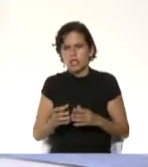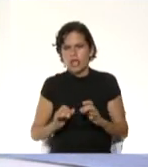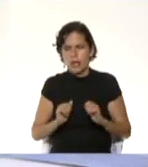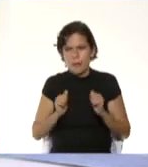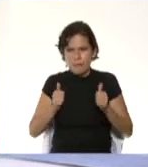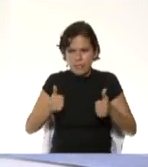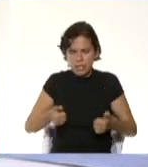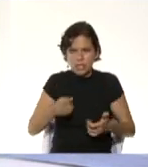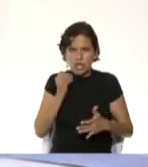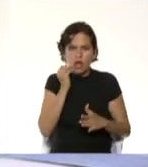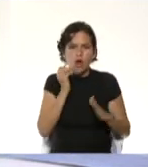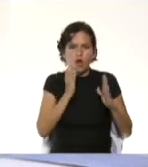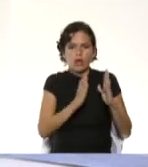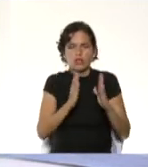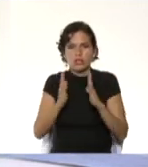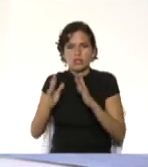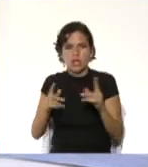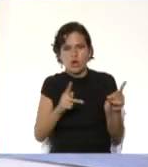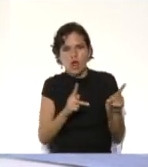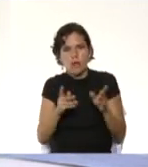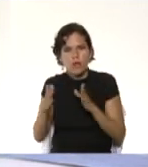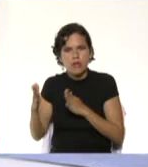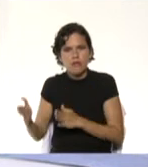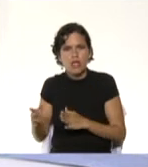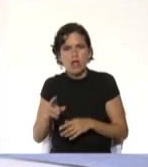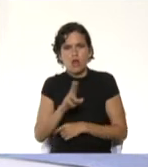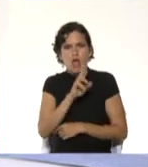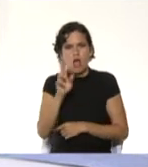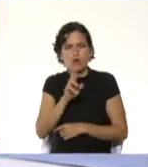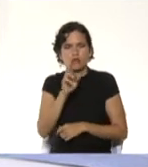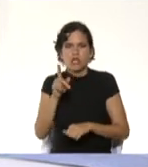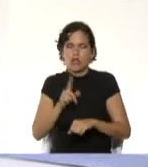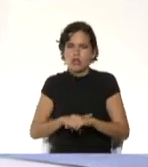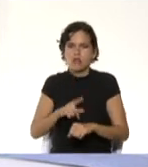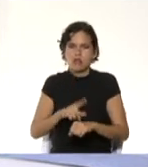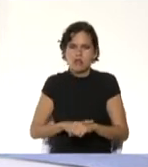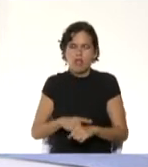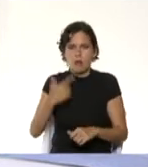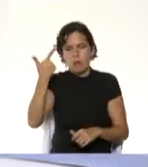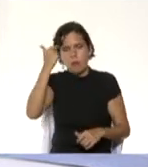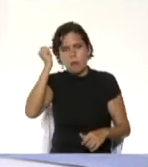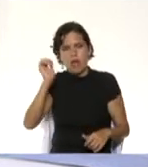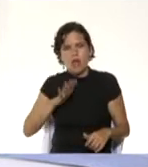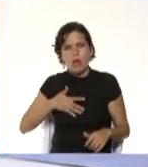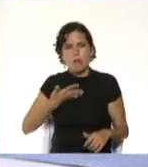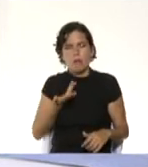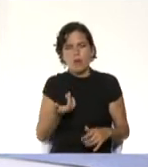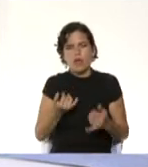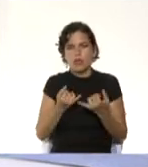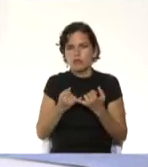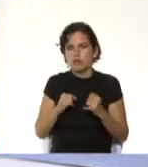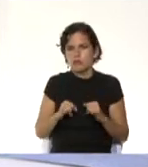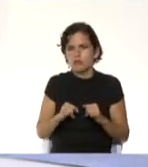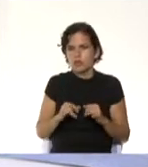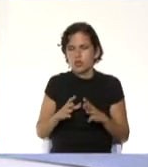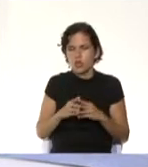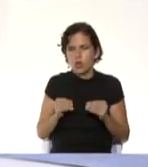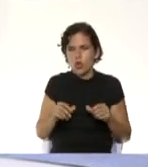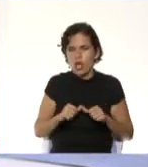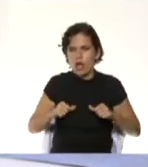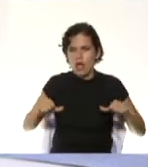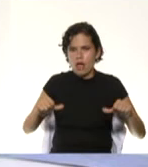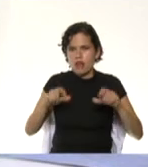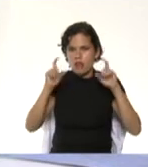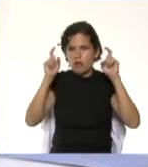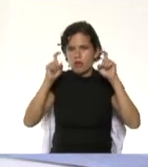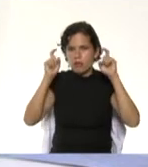a organizarnos, a planificarnos, a utilizar el tiempo para poder cumplir con todas y cada uno